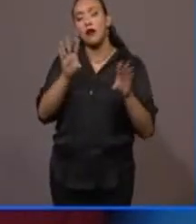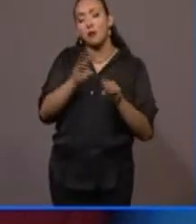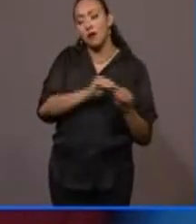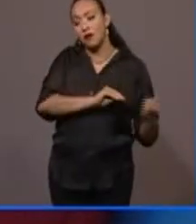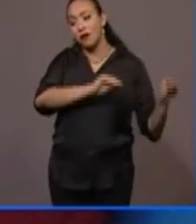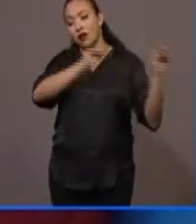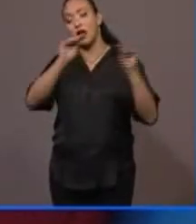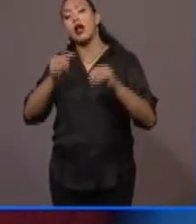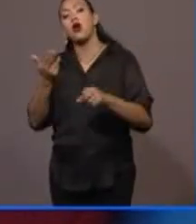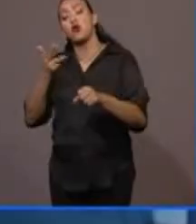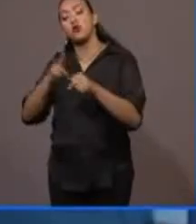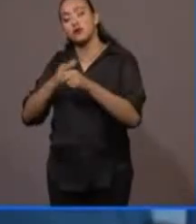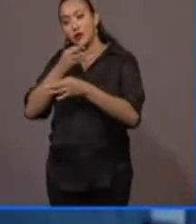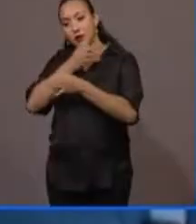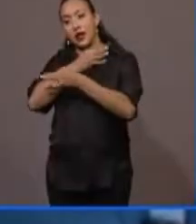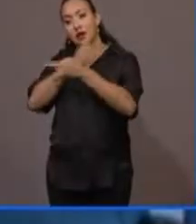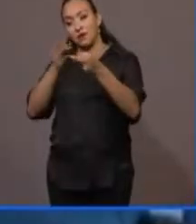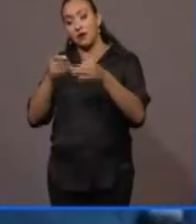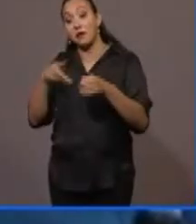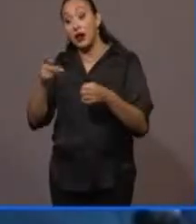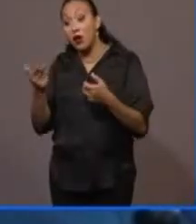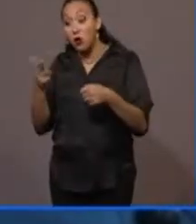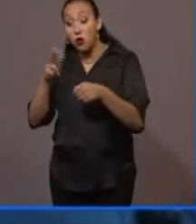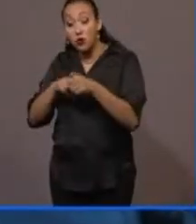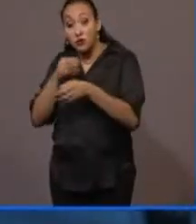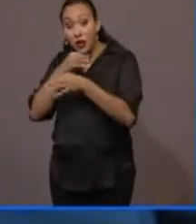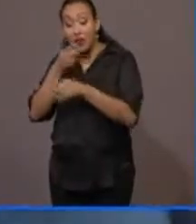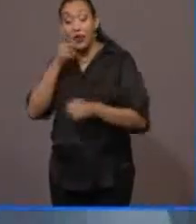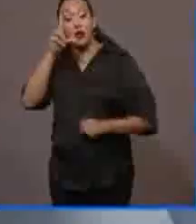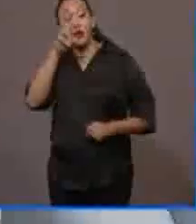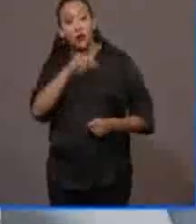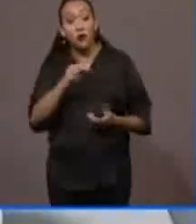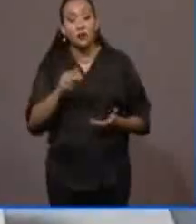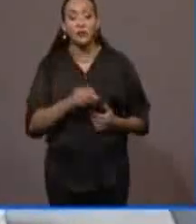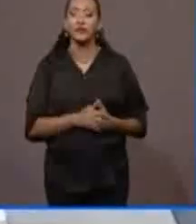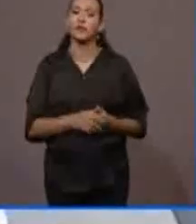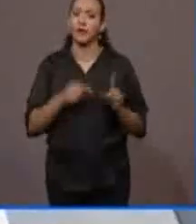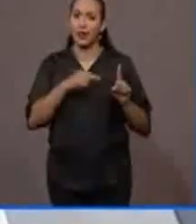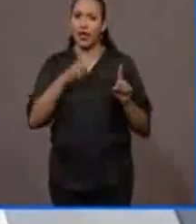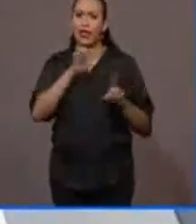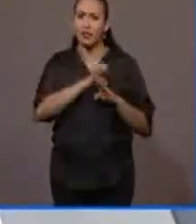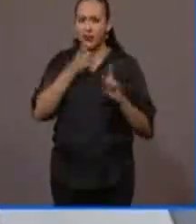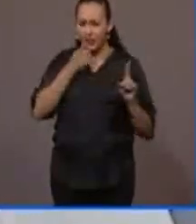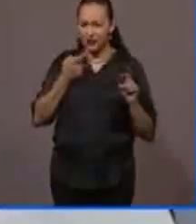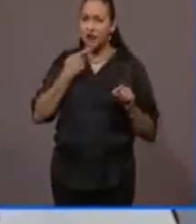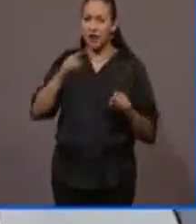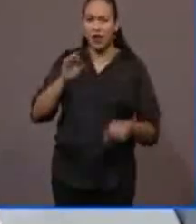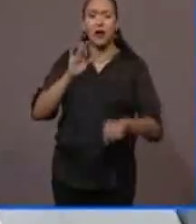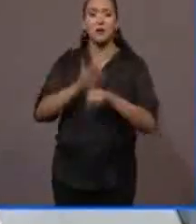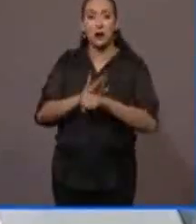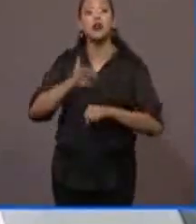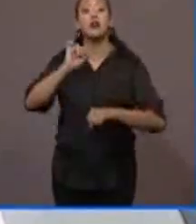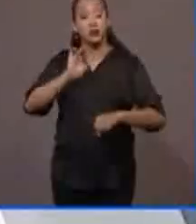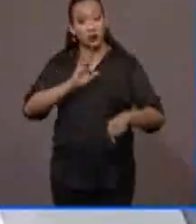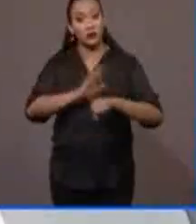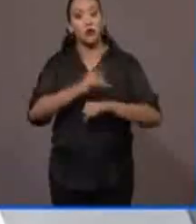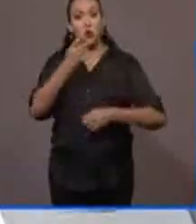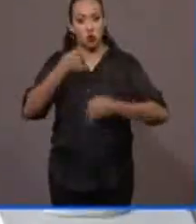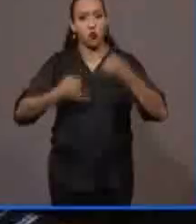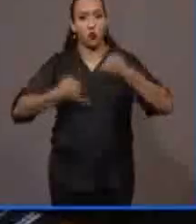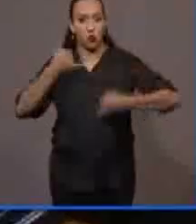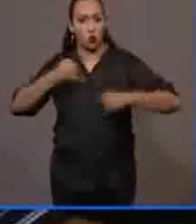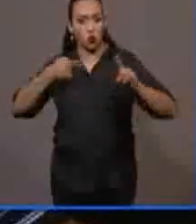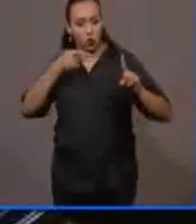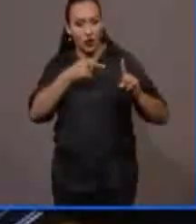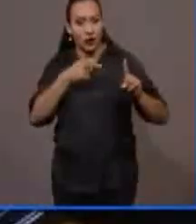hospital público para ser atendido, lo que le fue negado. Ante ello, promovió amparo, mismo que le fue concedido por el juez de